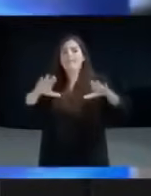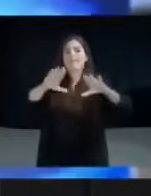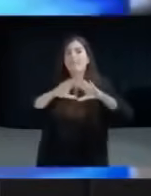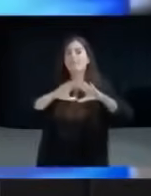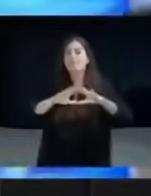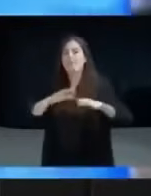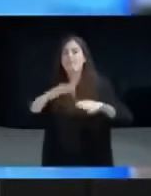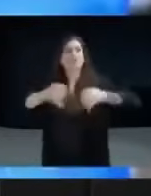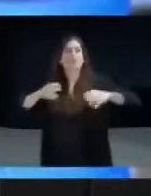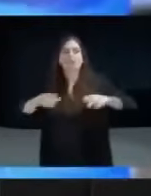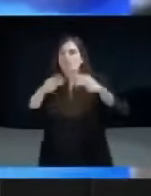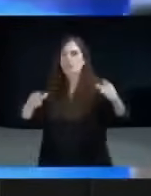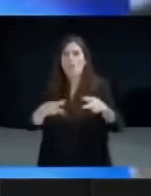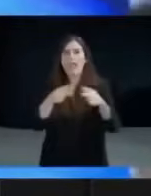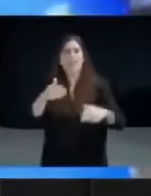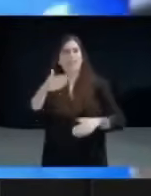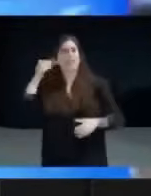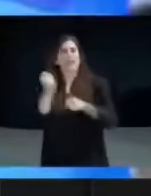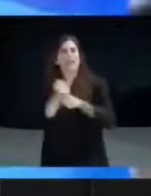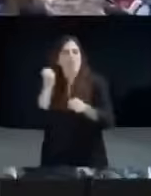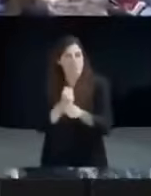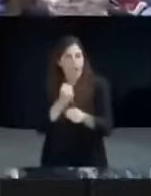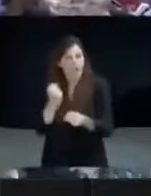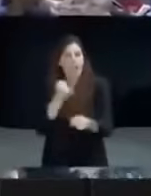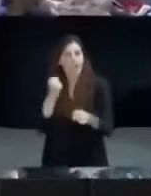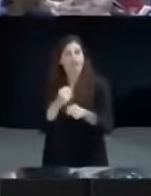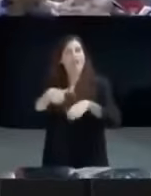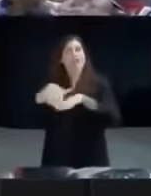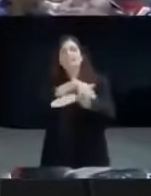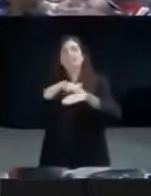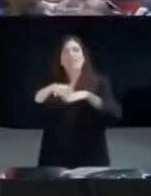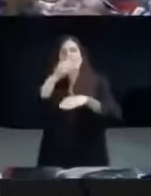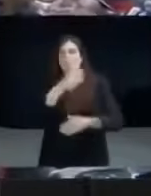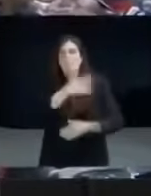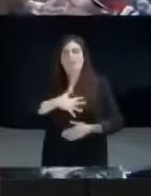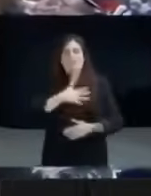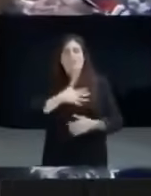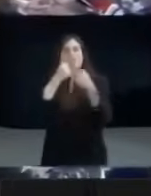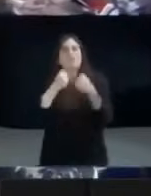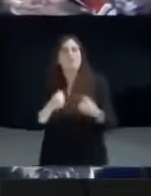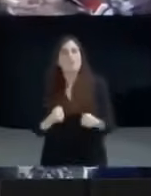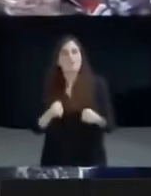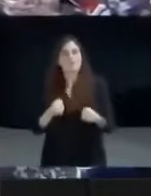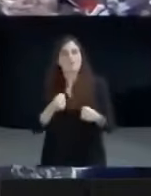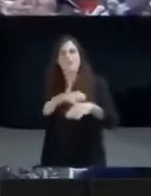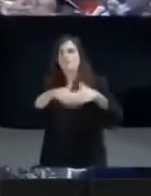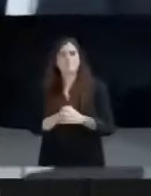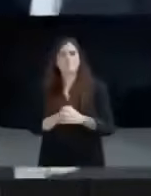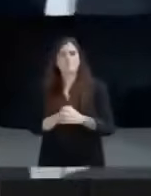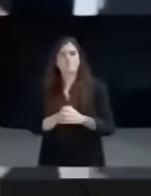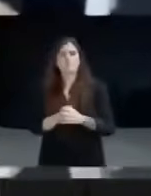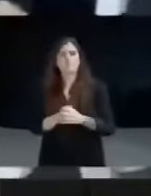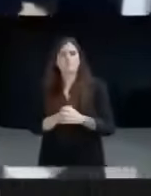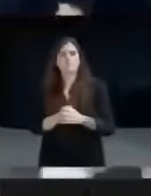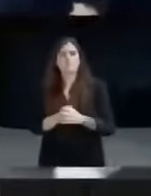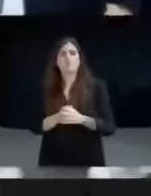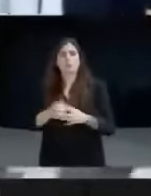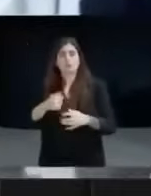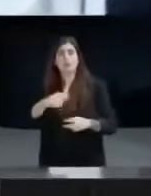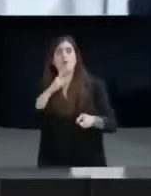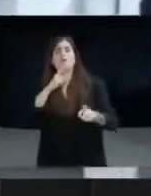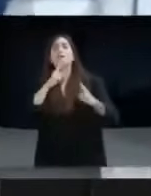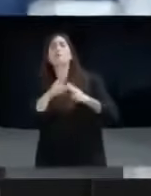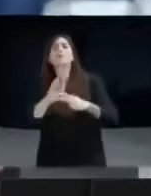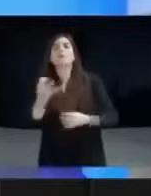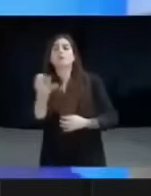justicia social, que es la dignidad laboral, que es un estado del bienestar fuerte, que es la democracia. Pues ¿sabéis lo que les digo a